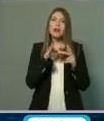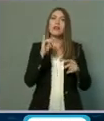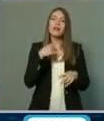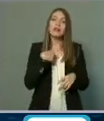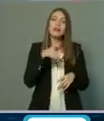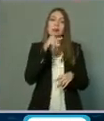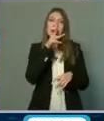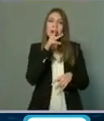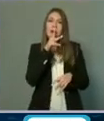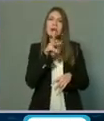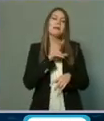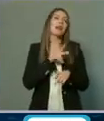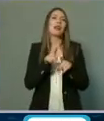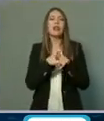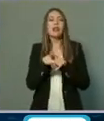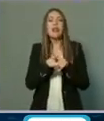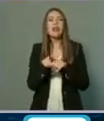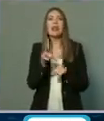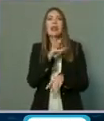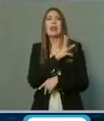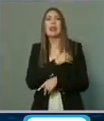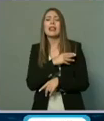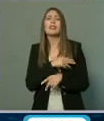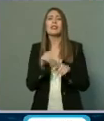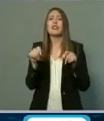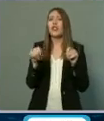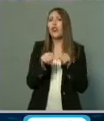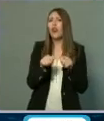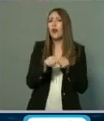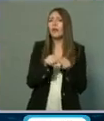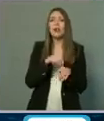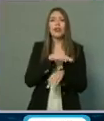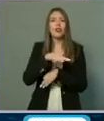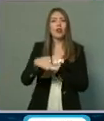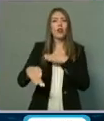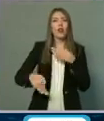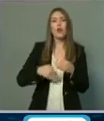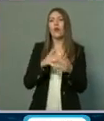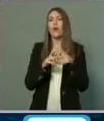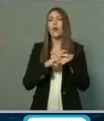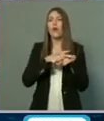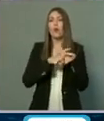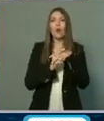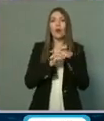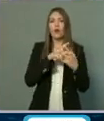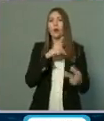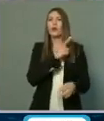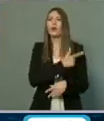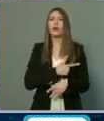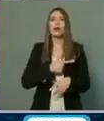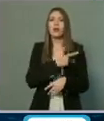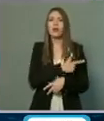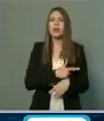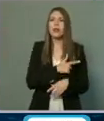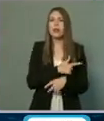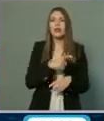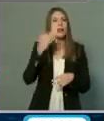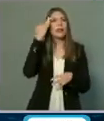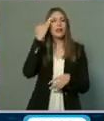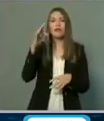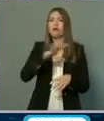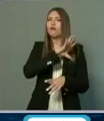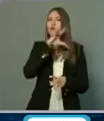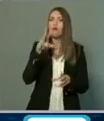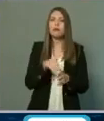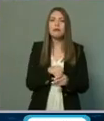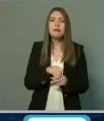mis hijas, mis sobrinos, mis sobrinas, somos una familia luchística que nos dedicamos a la lucha libre de tiempo completo. Entonces,